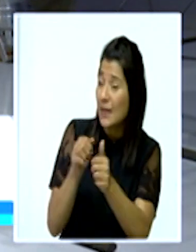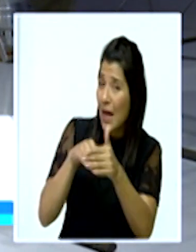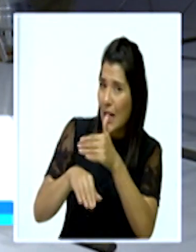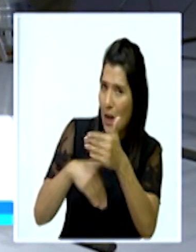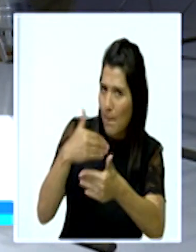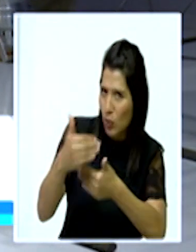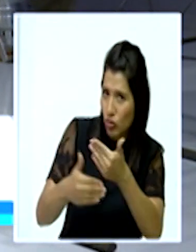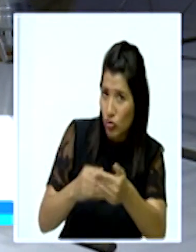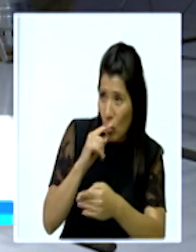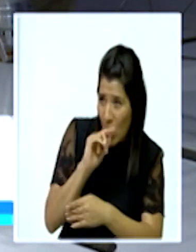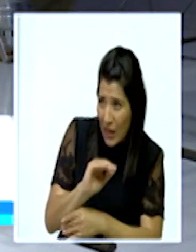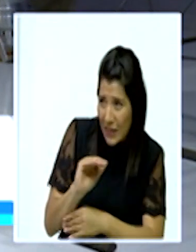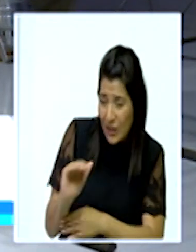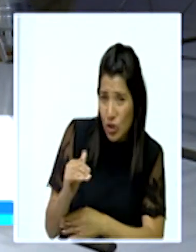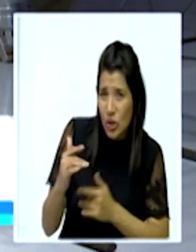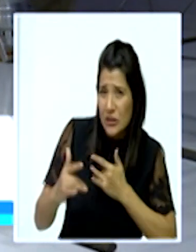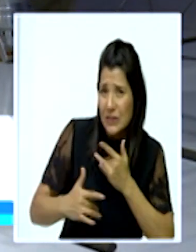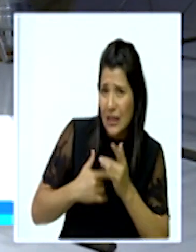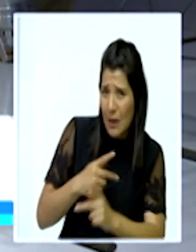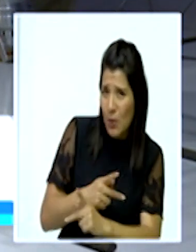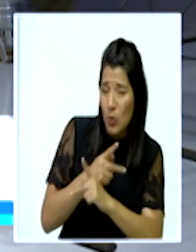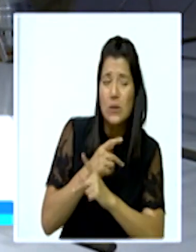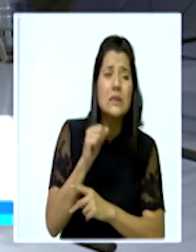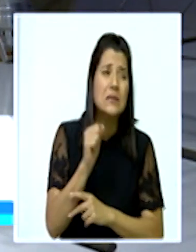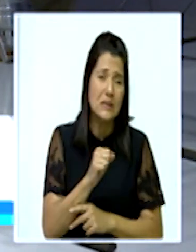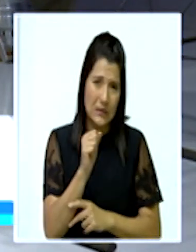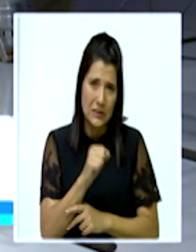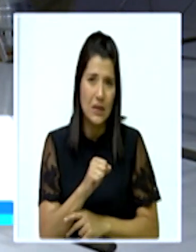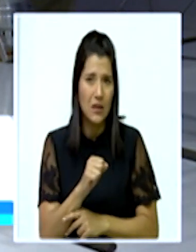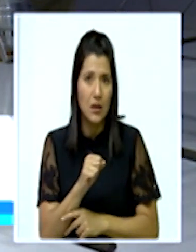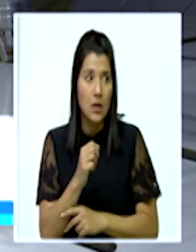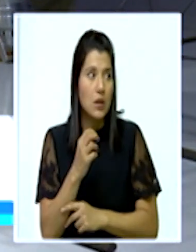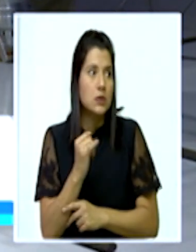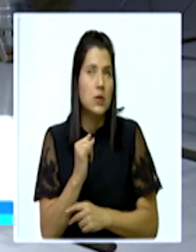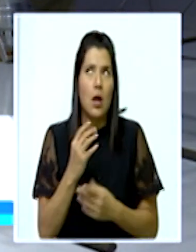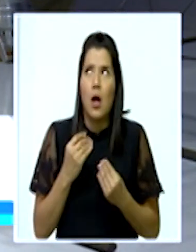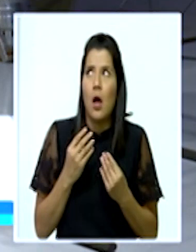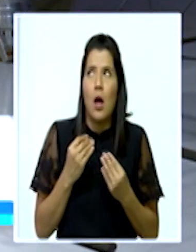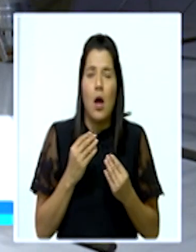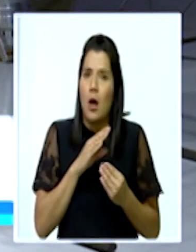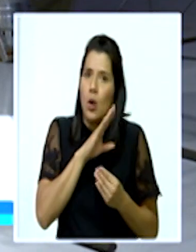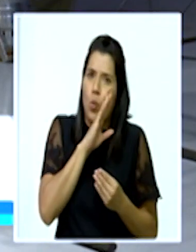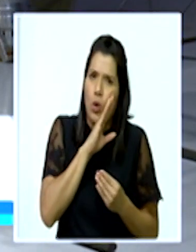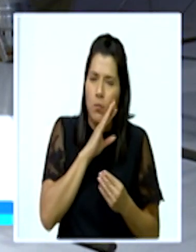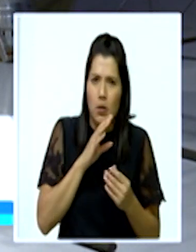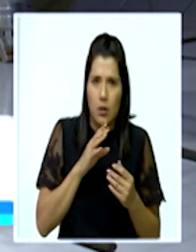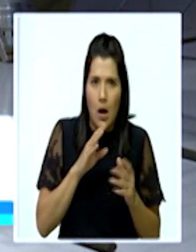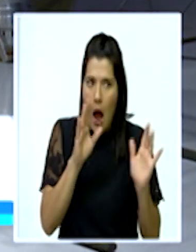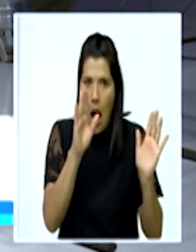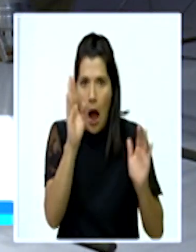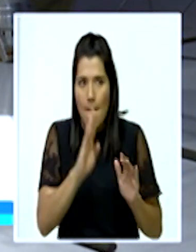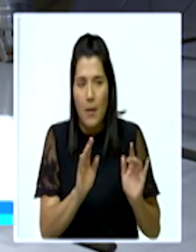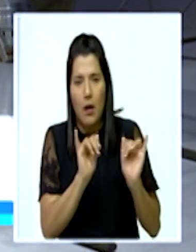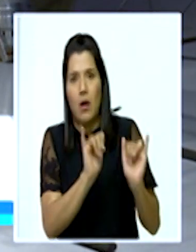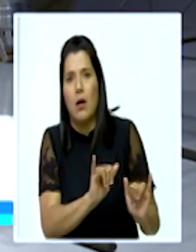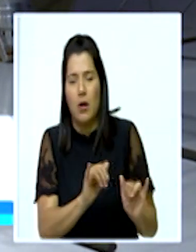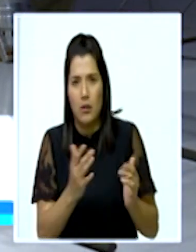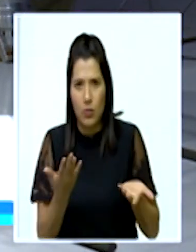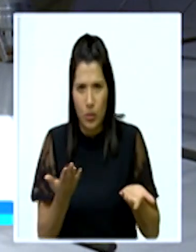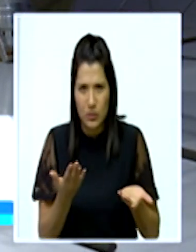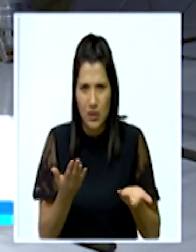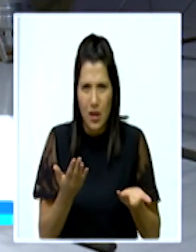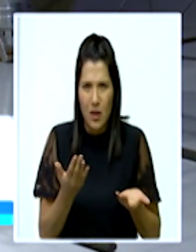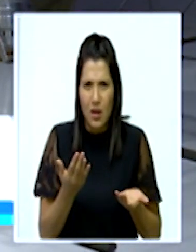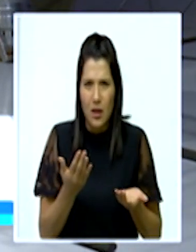sentirse protegidos, Sentirse sobre todo protegidos, por claro, ser niños. si va a entrar en pánico y no va a dormir, pues es un pecadito, ahí dejarlos. Si al adulto no